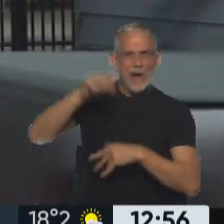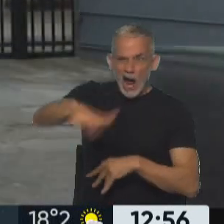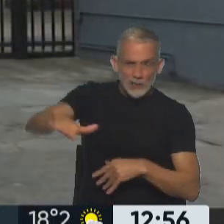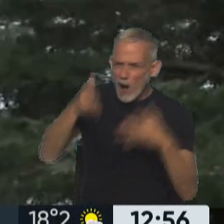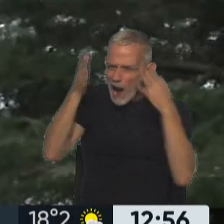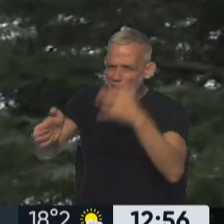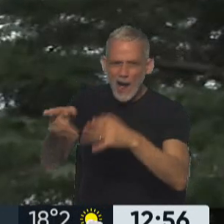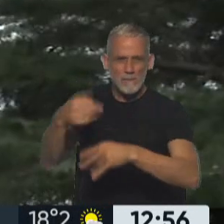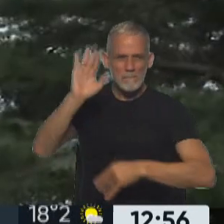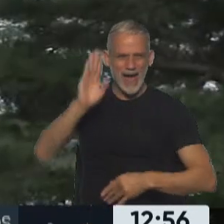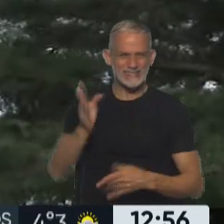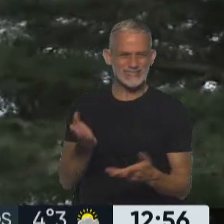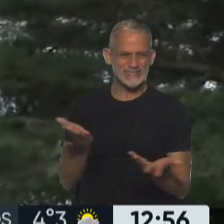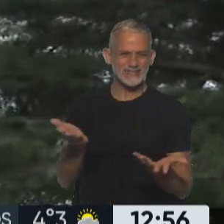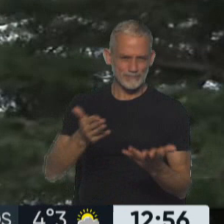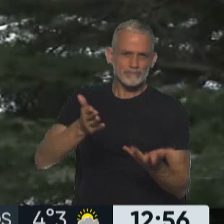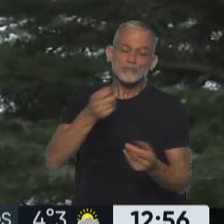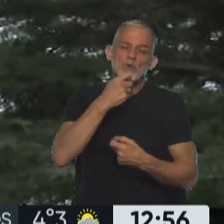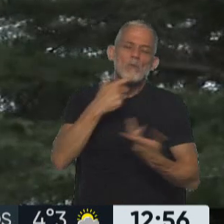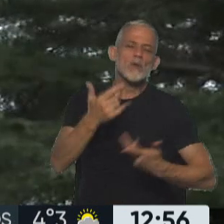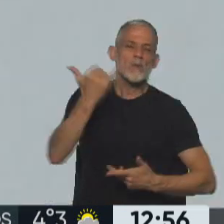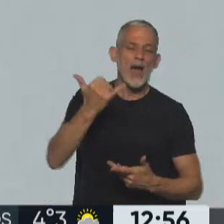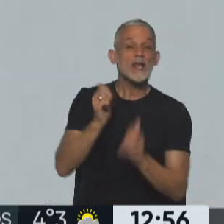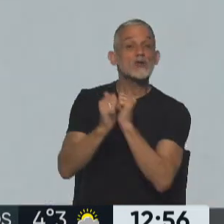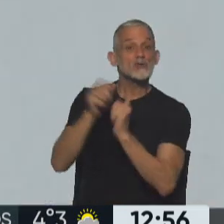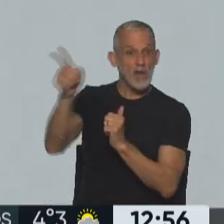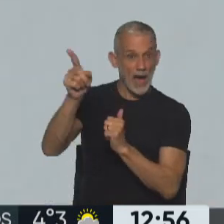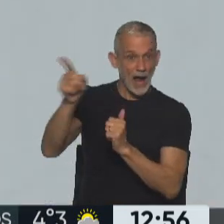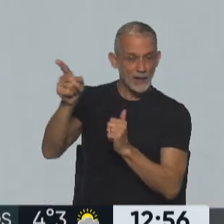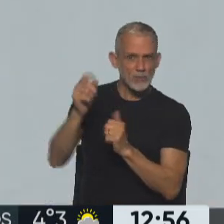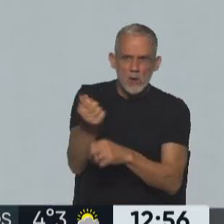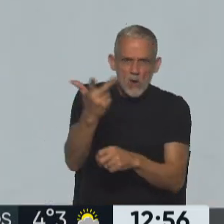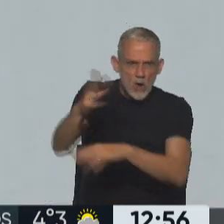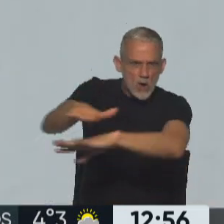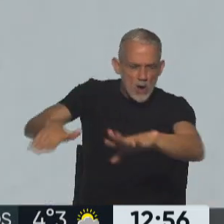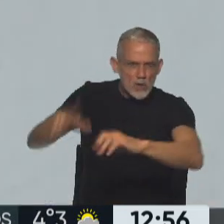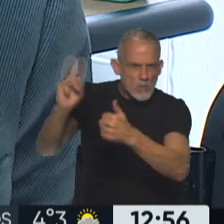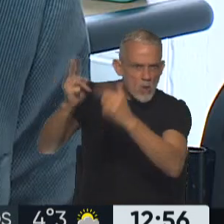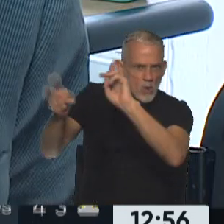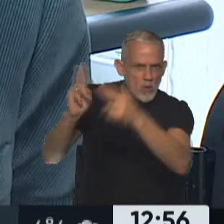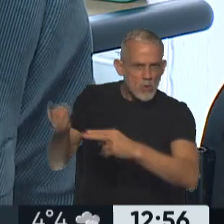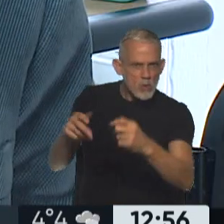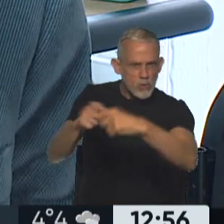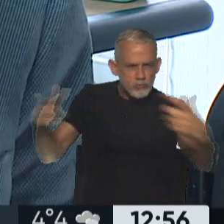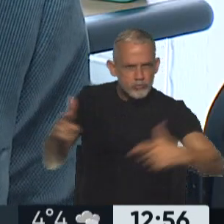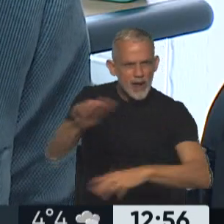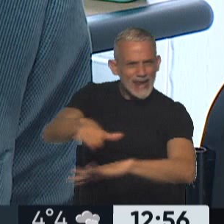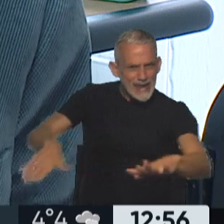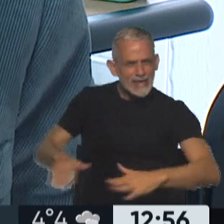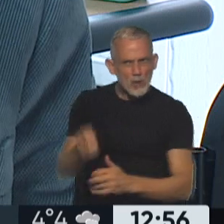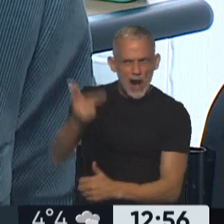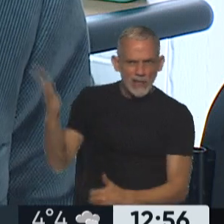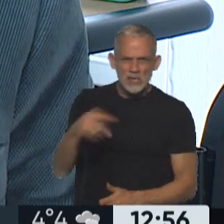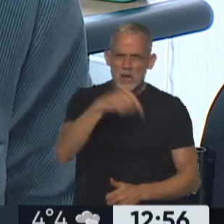algunas situaciones como particular, por ejemplo, lo que está sucediendo en Rosario, donde ha habido una cantidad de víctimas en niños y niñas de mayor